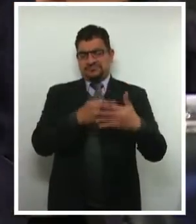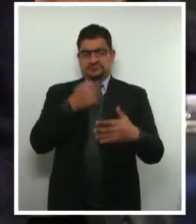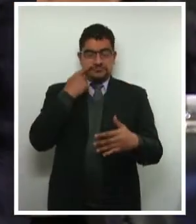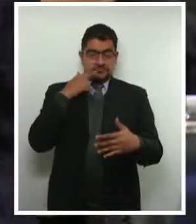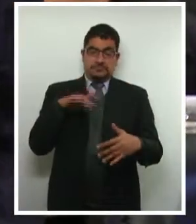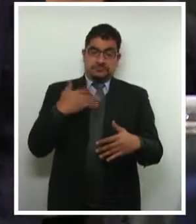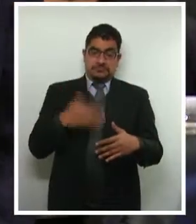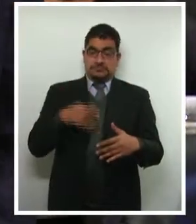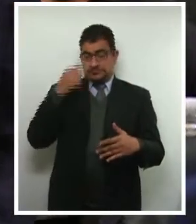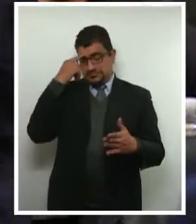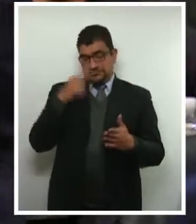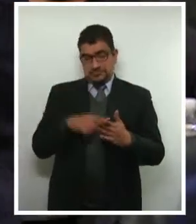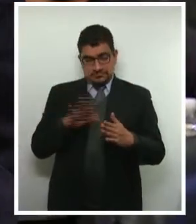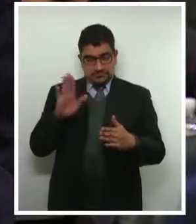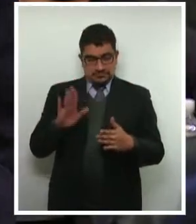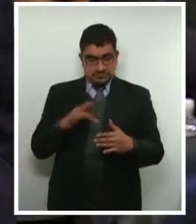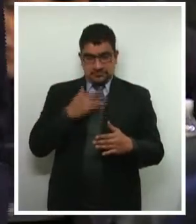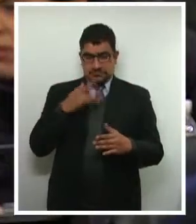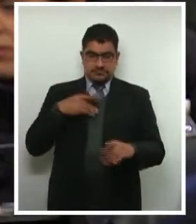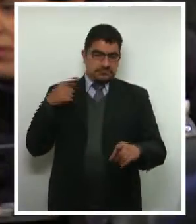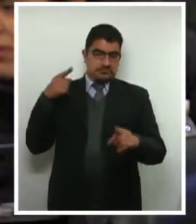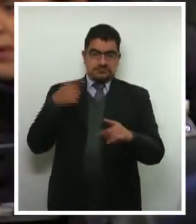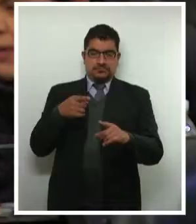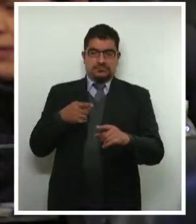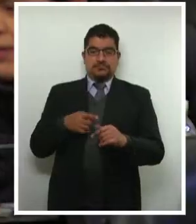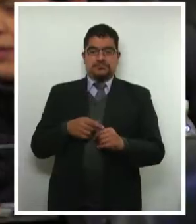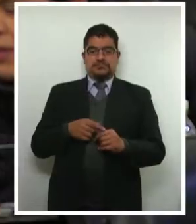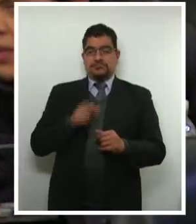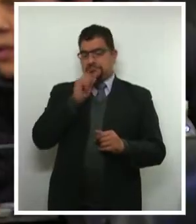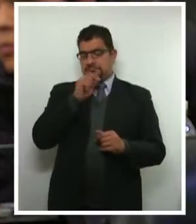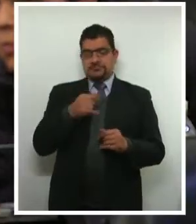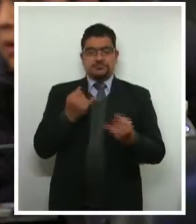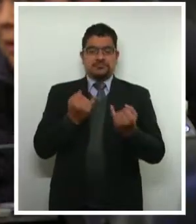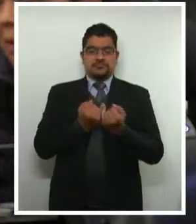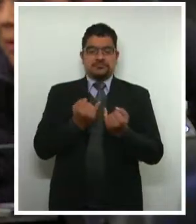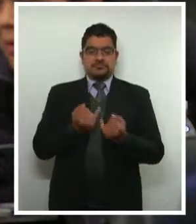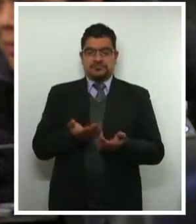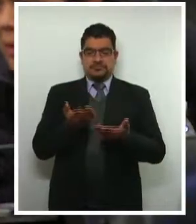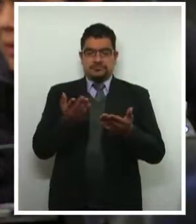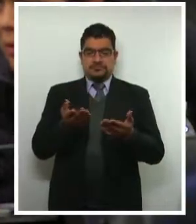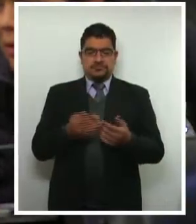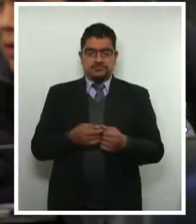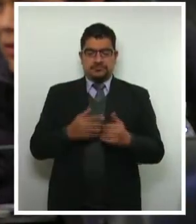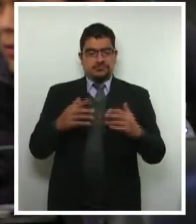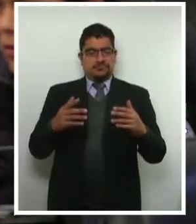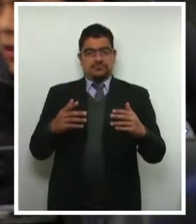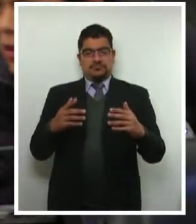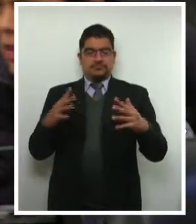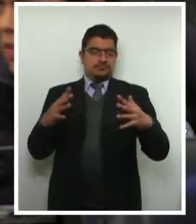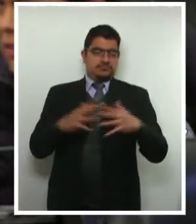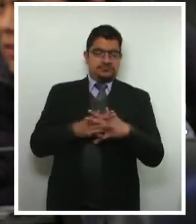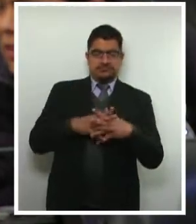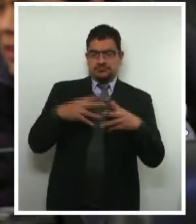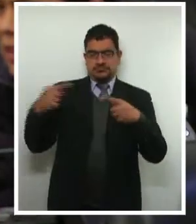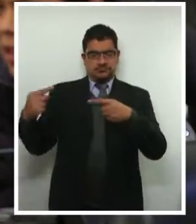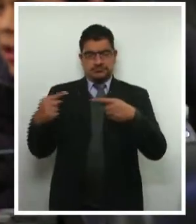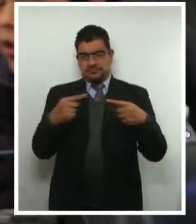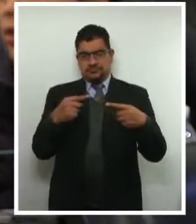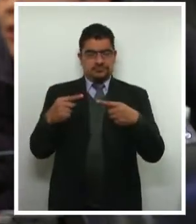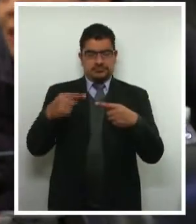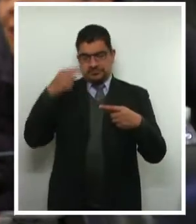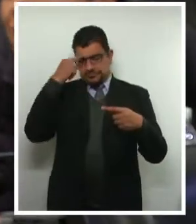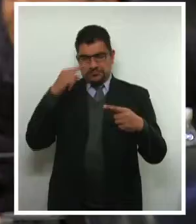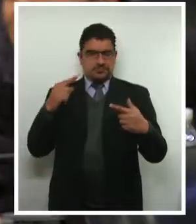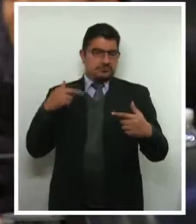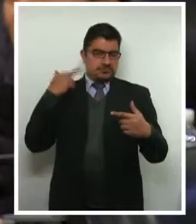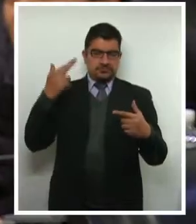se refiere, sin duda, a la guerra y a la resistencia del